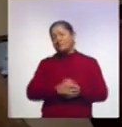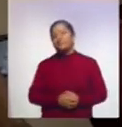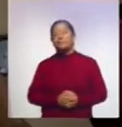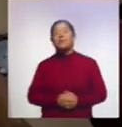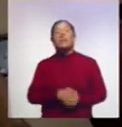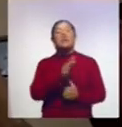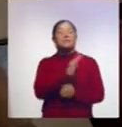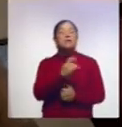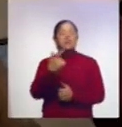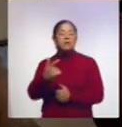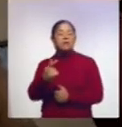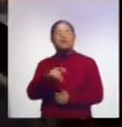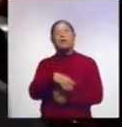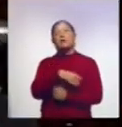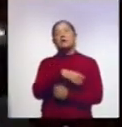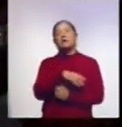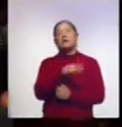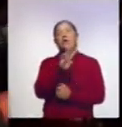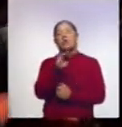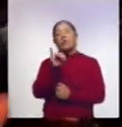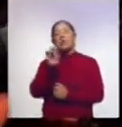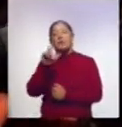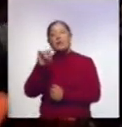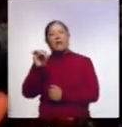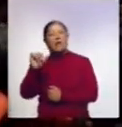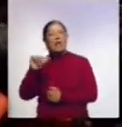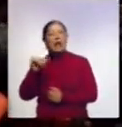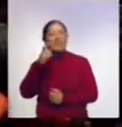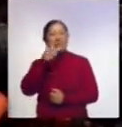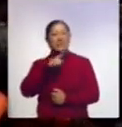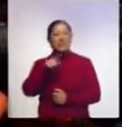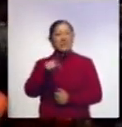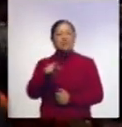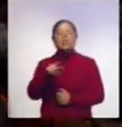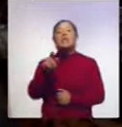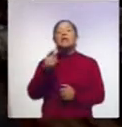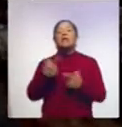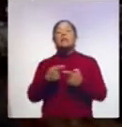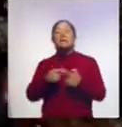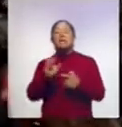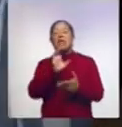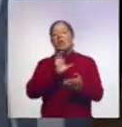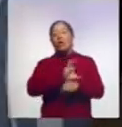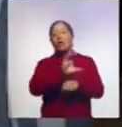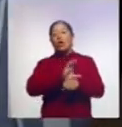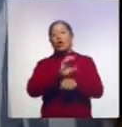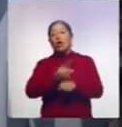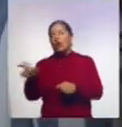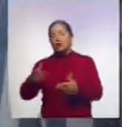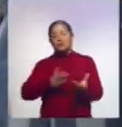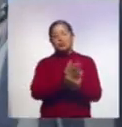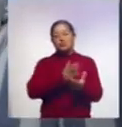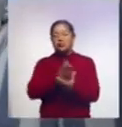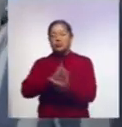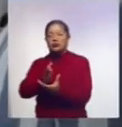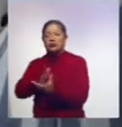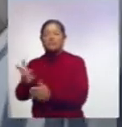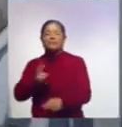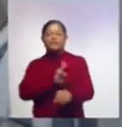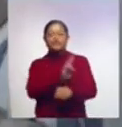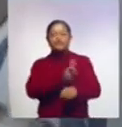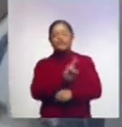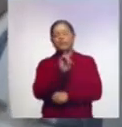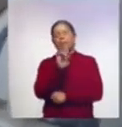Tarek William Saab, aseguró que hay quienes tratan de silenciar el paso irregular hacia Colombia del diputado opositor venezolano Juan